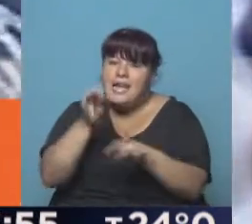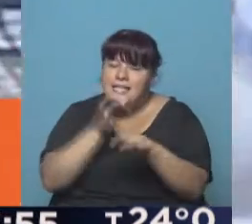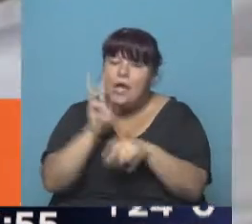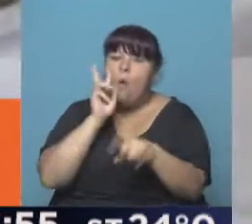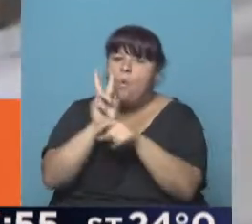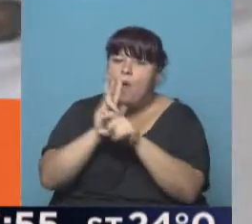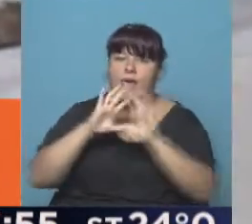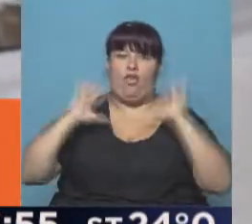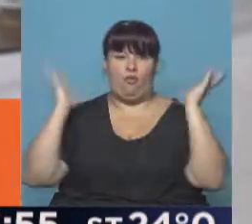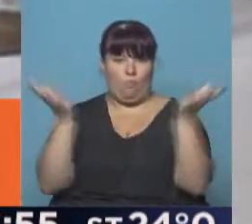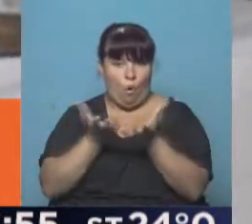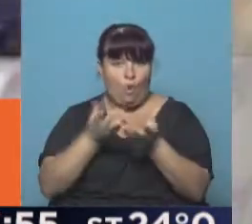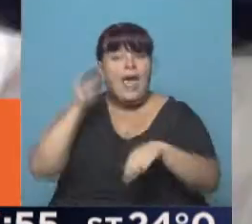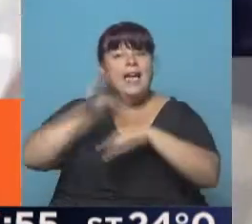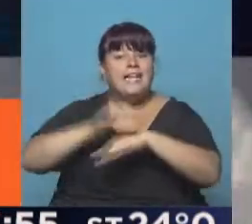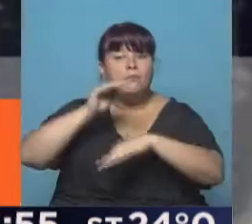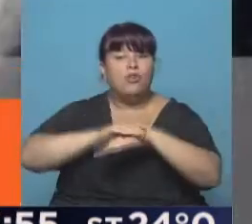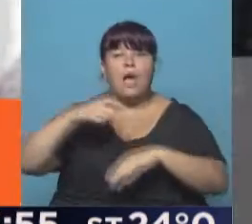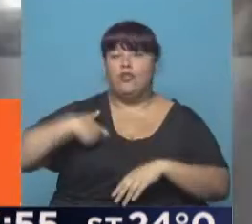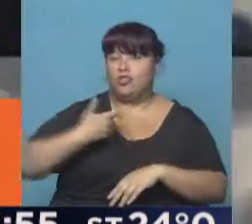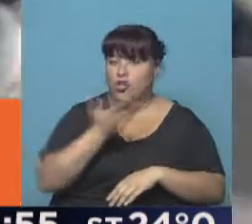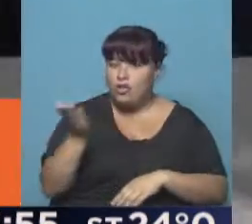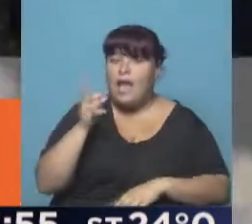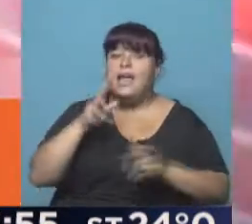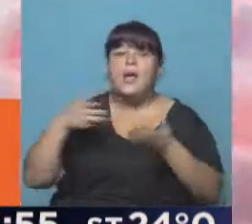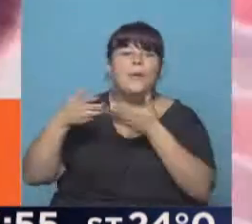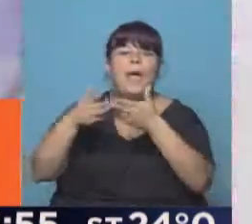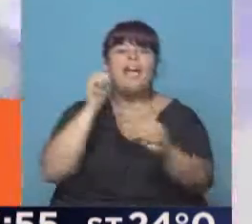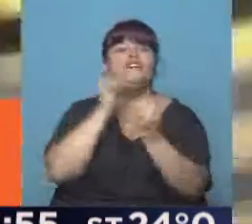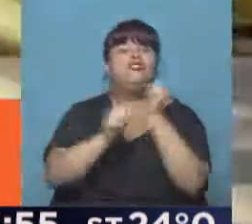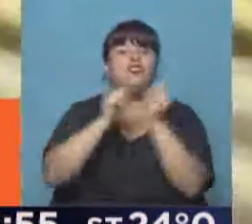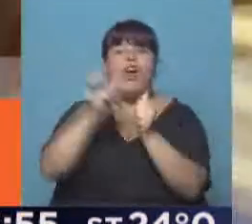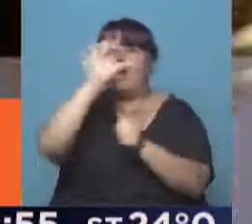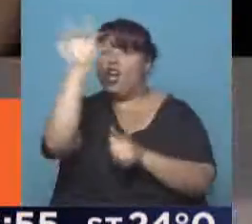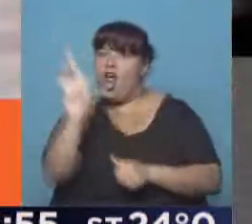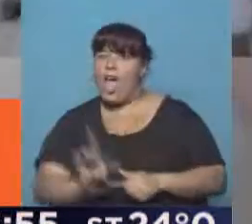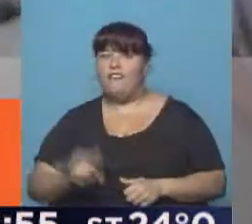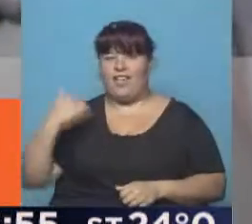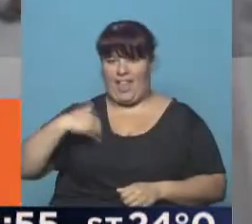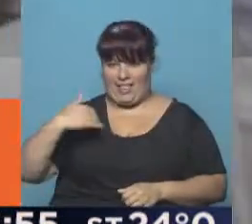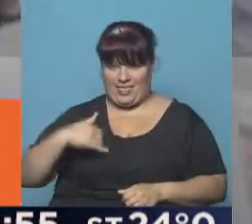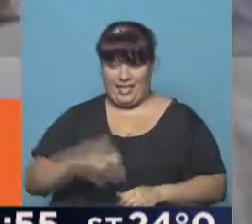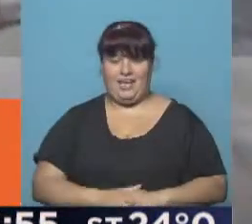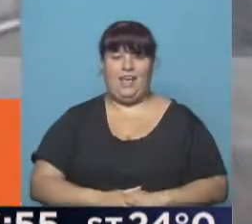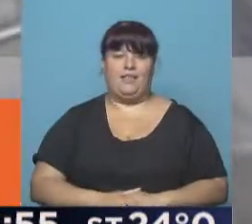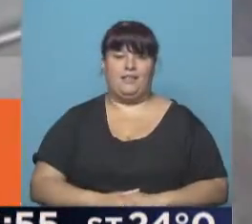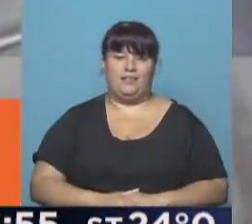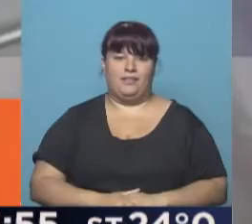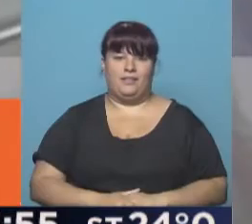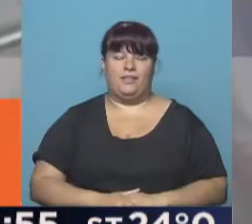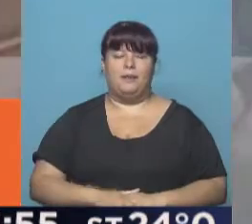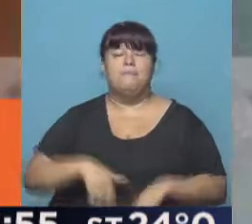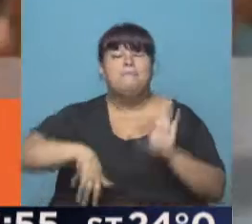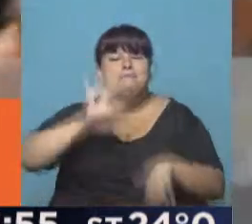cuidado por el medio ambiente, la responsabilidad social y recorrer la historia y geografía de nuestro país. Lo